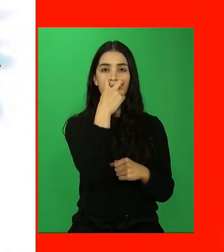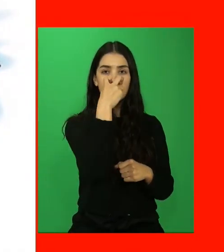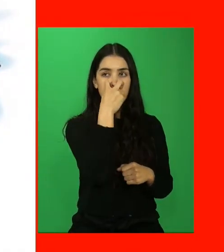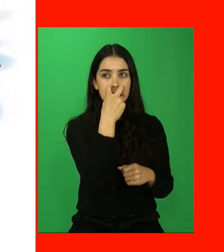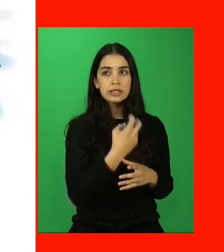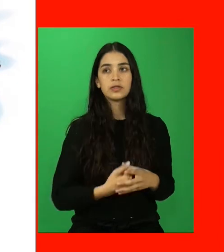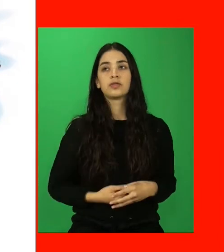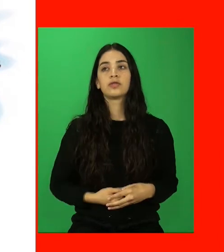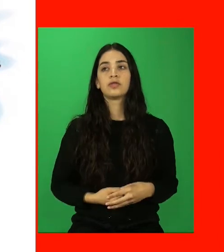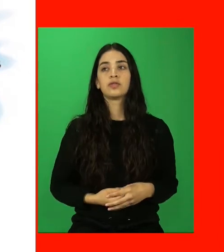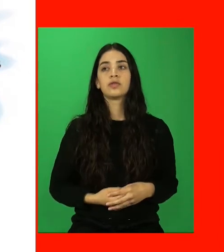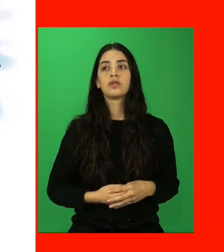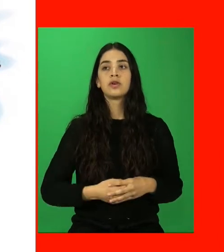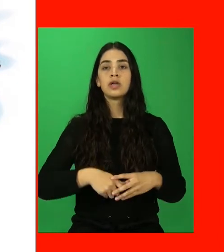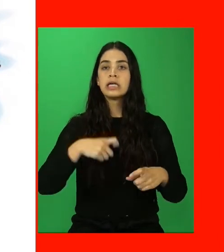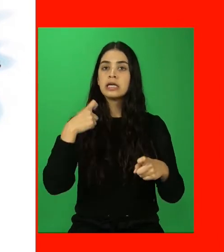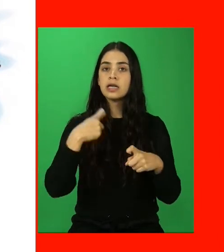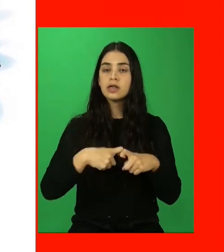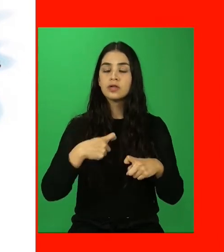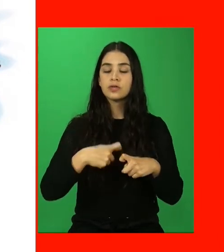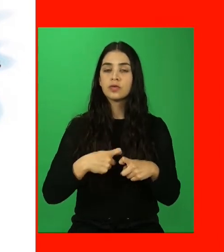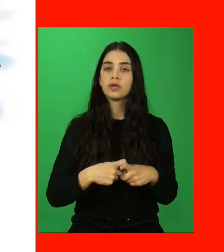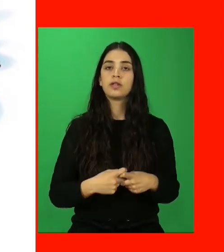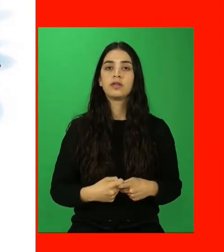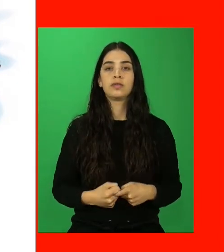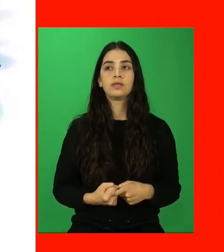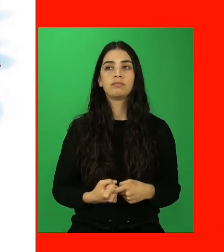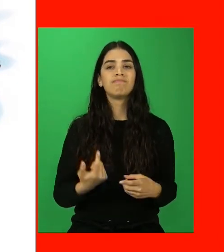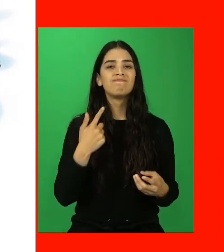gaseoso y el sólido.